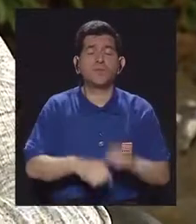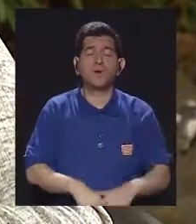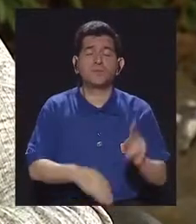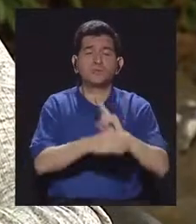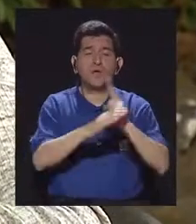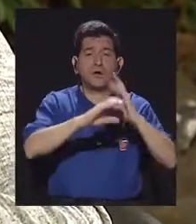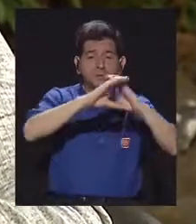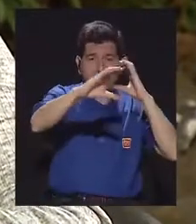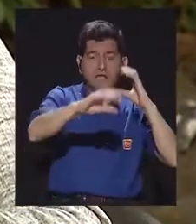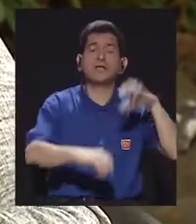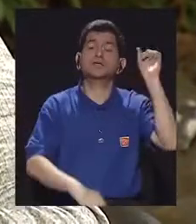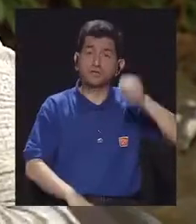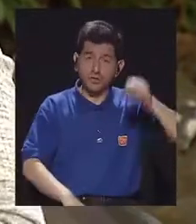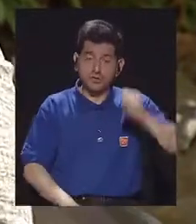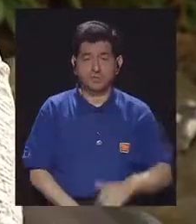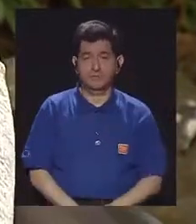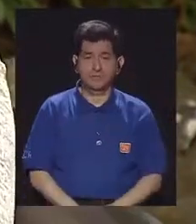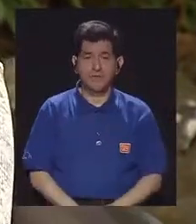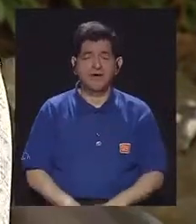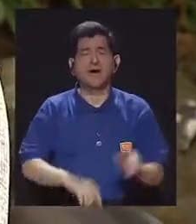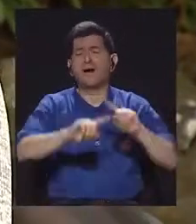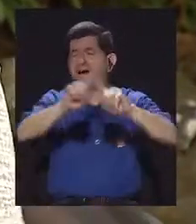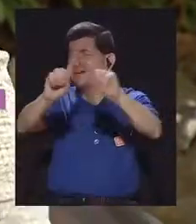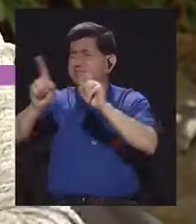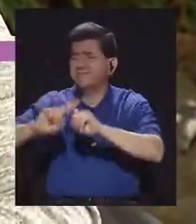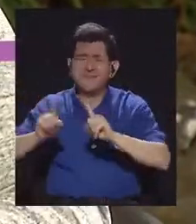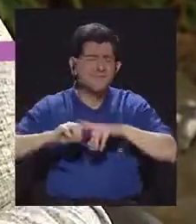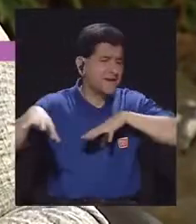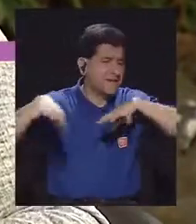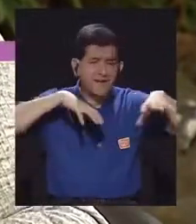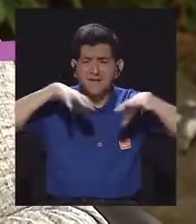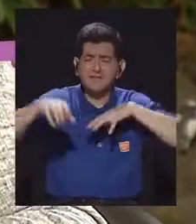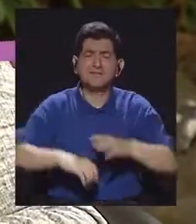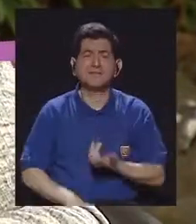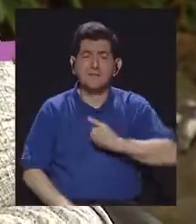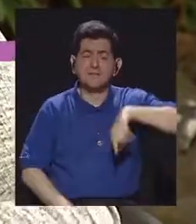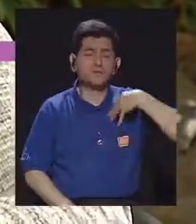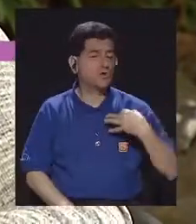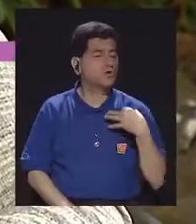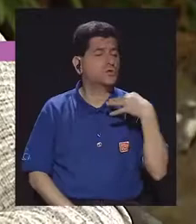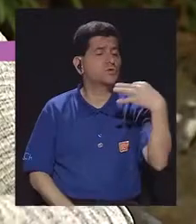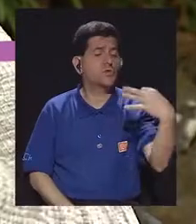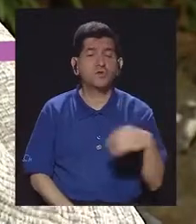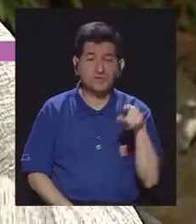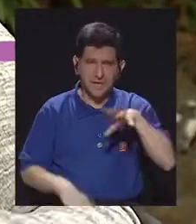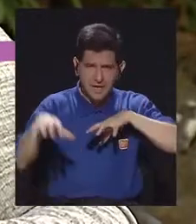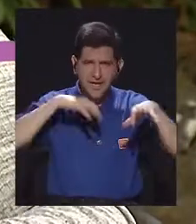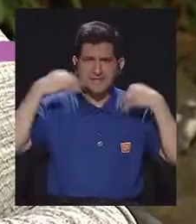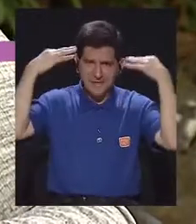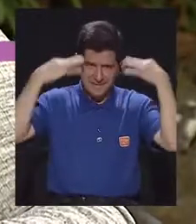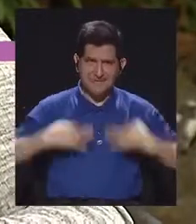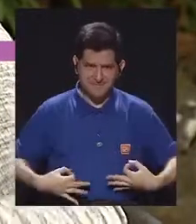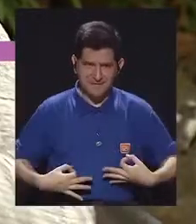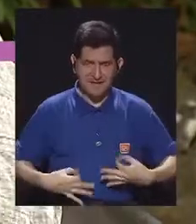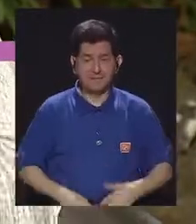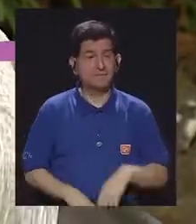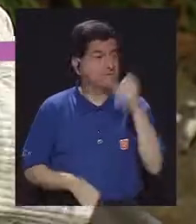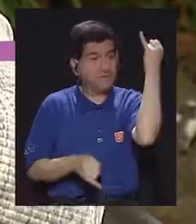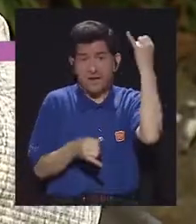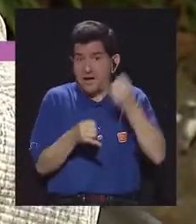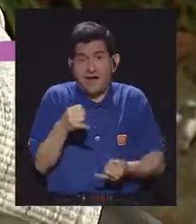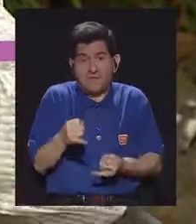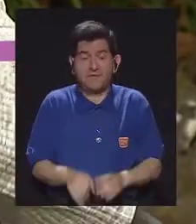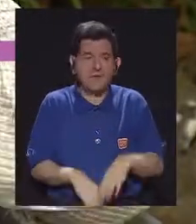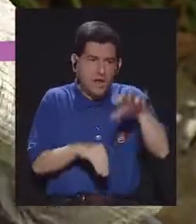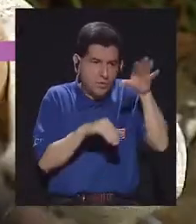tomar el autobús, ¿es actividad física? Por supuesto. Hay innumerables acciones que realizamos cotidianamente que es actividad física, porque al final